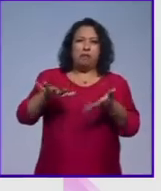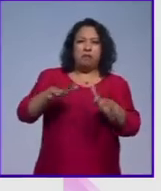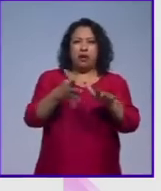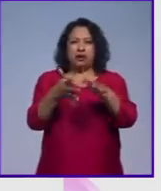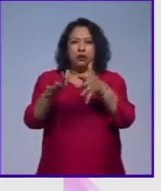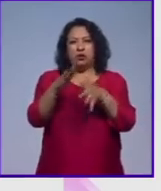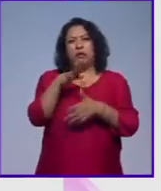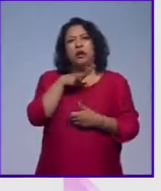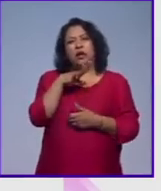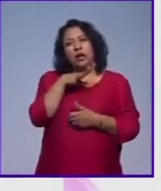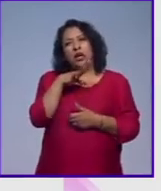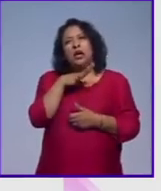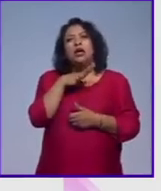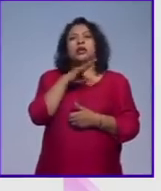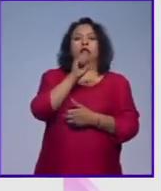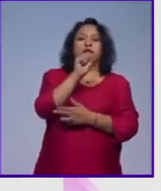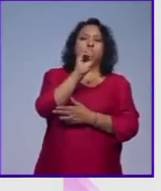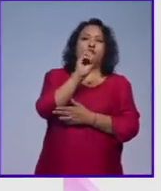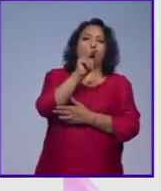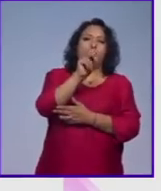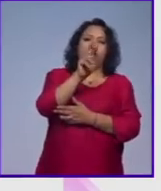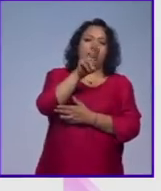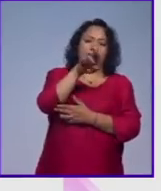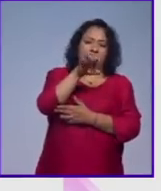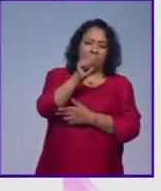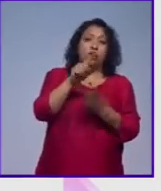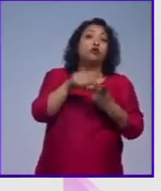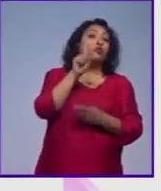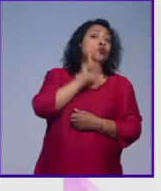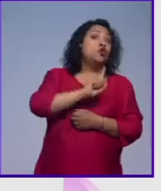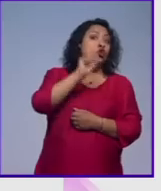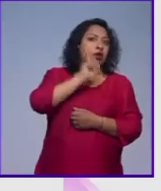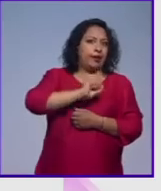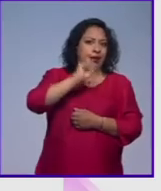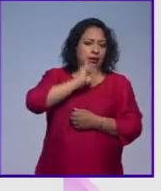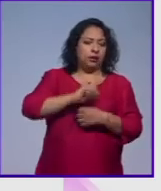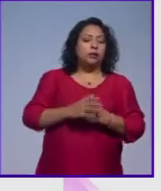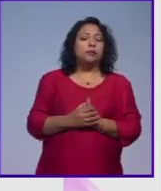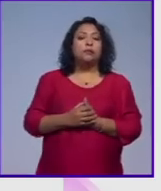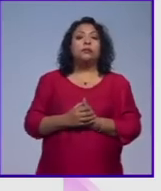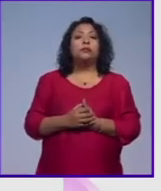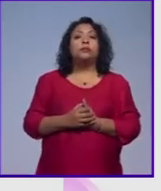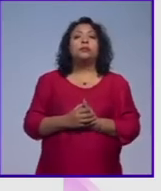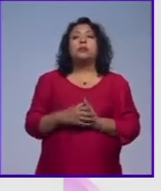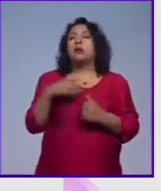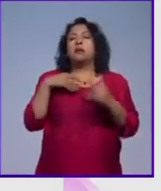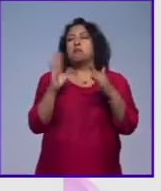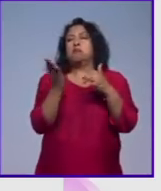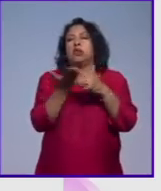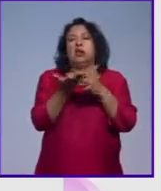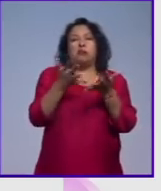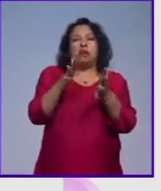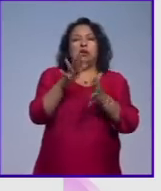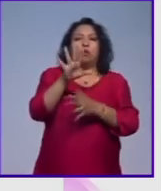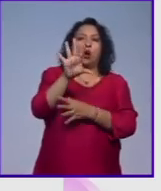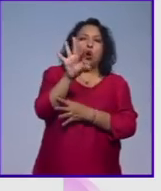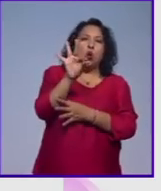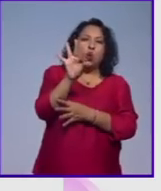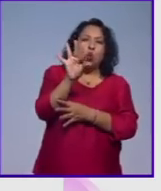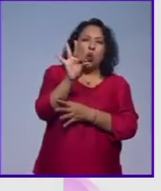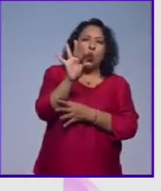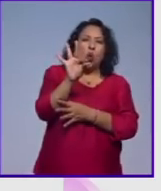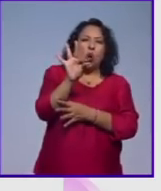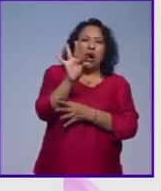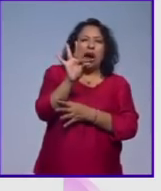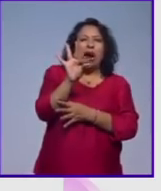está entre sopranos, entre las cuerdas femeninas, está más o menos a la mitad, como 40,